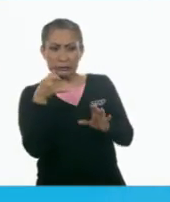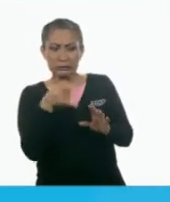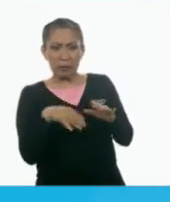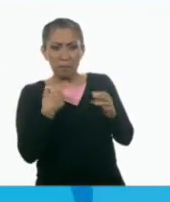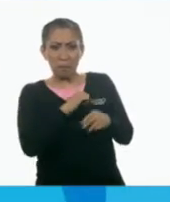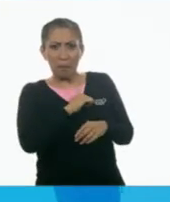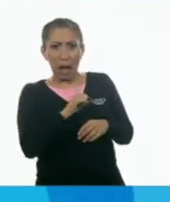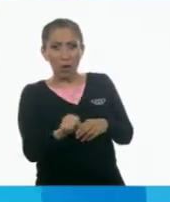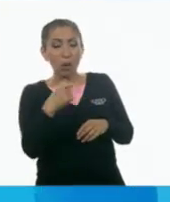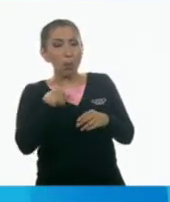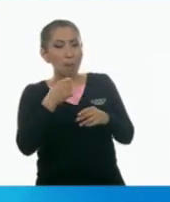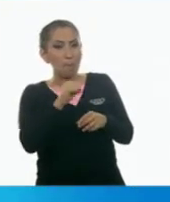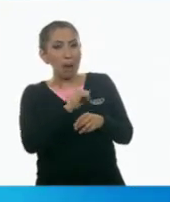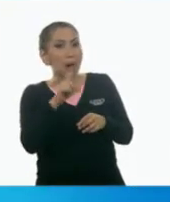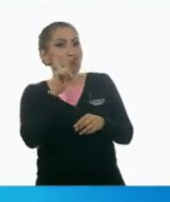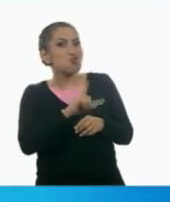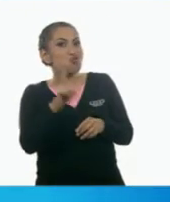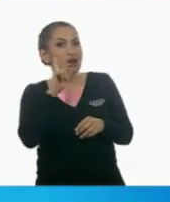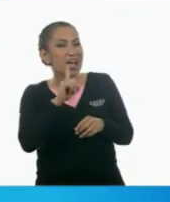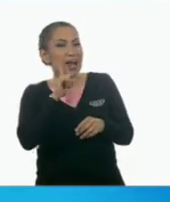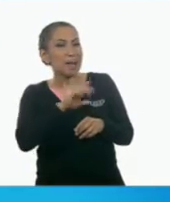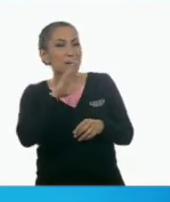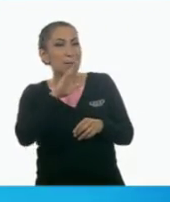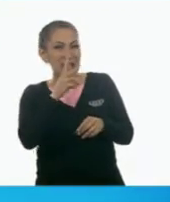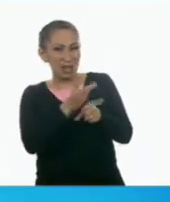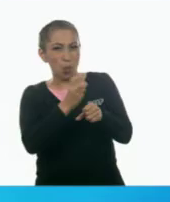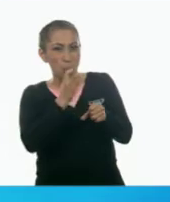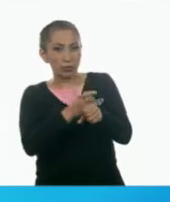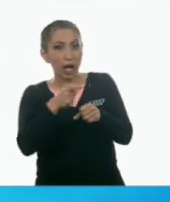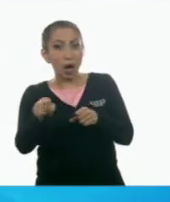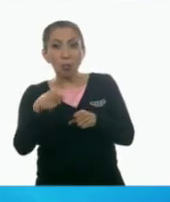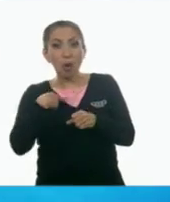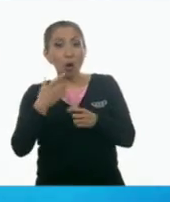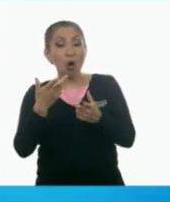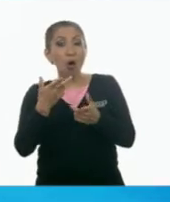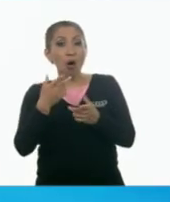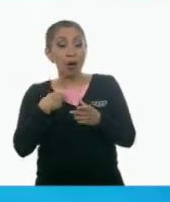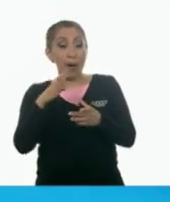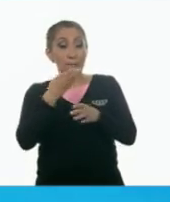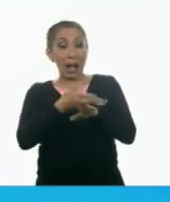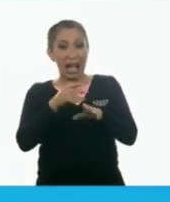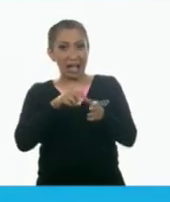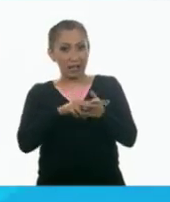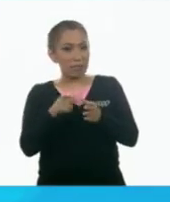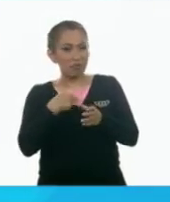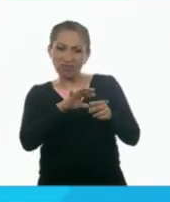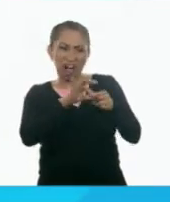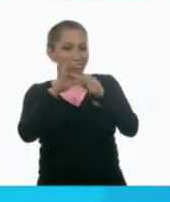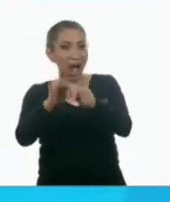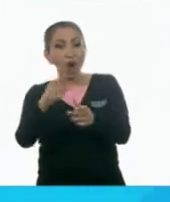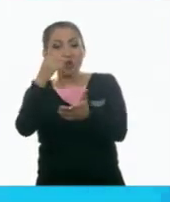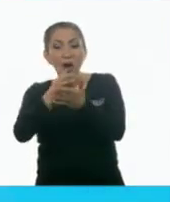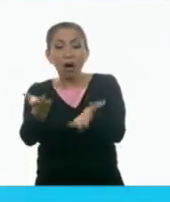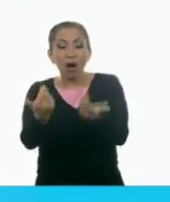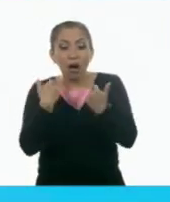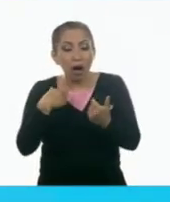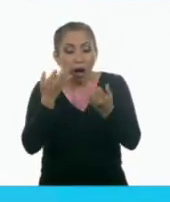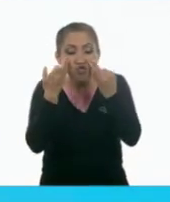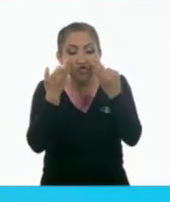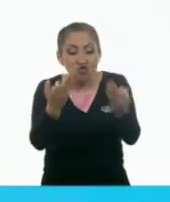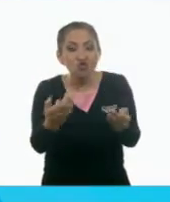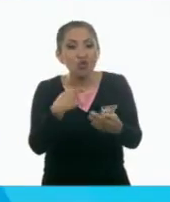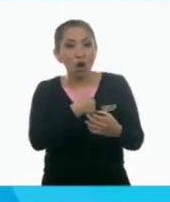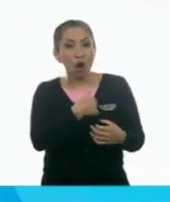la malvada madrastra que no quería que el cazador le llevara a Blancanieves, sino solamente su corazón. ¡Sí, su corazón!